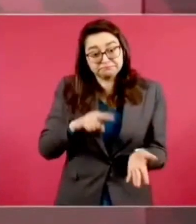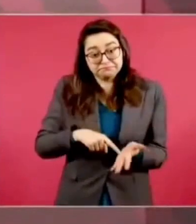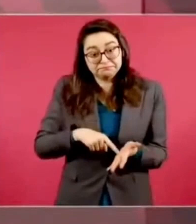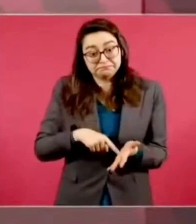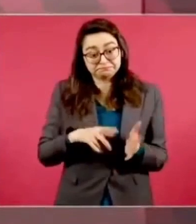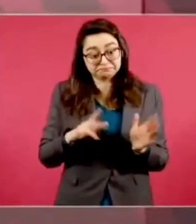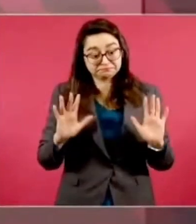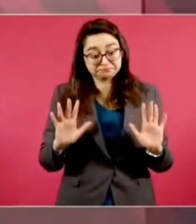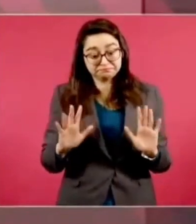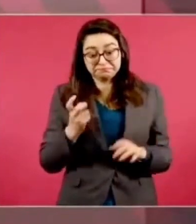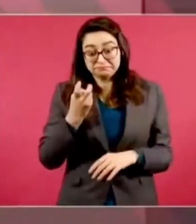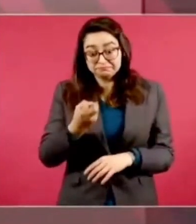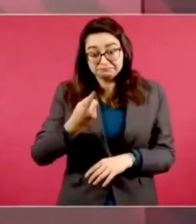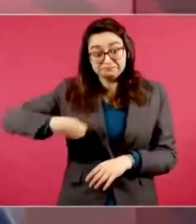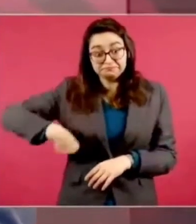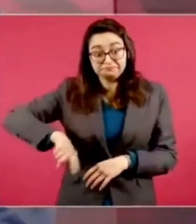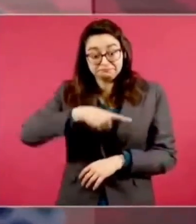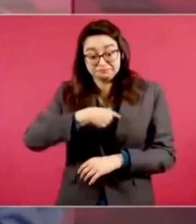tocamos ahí,